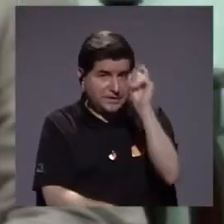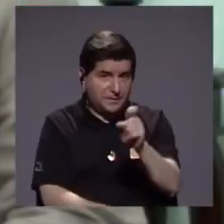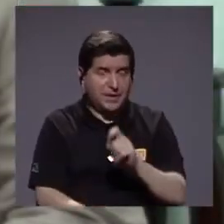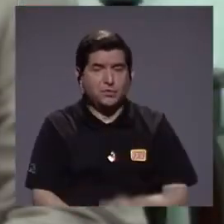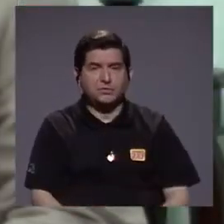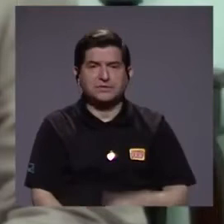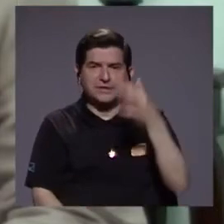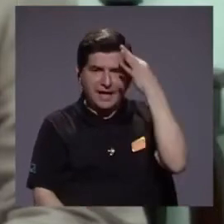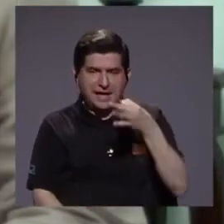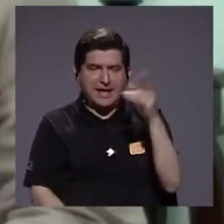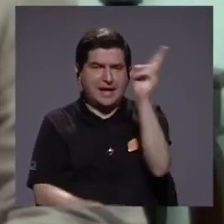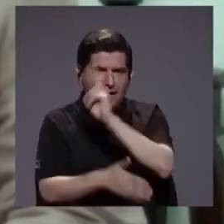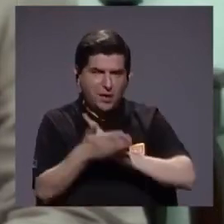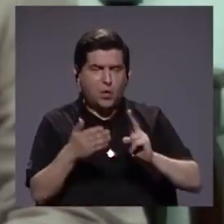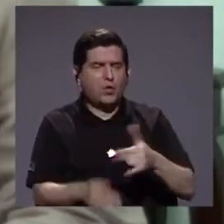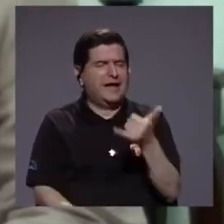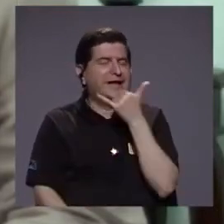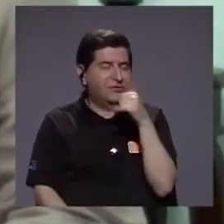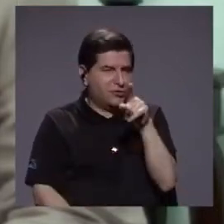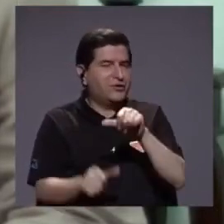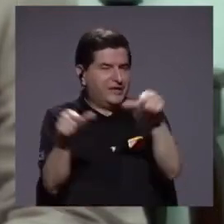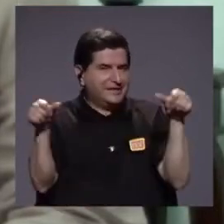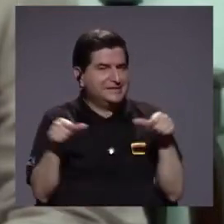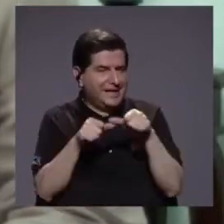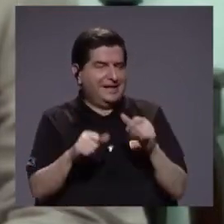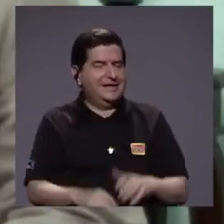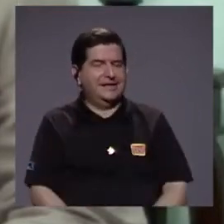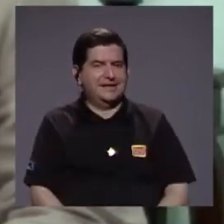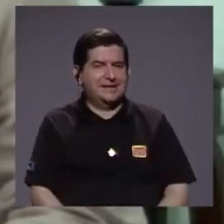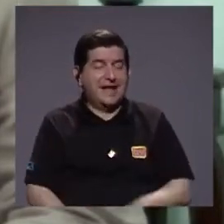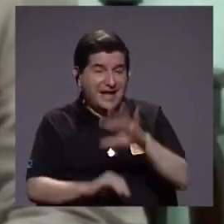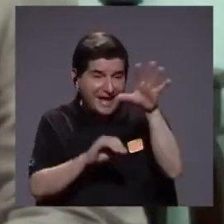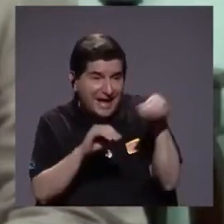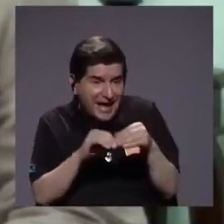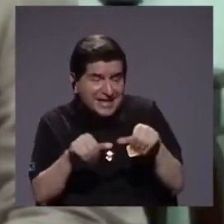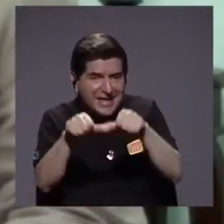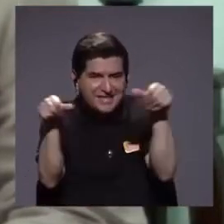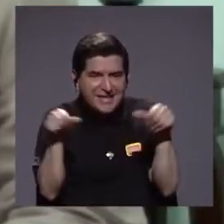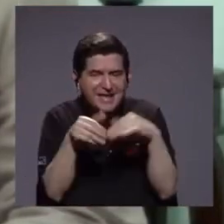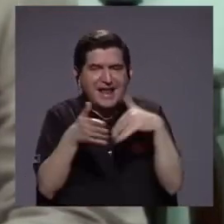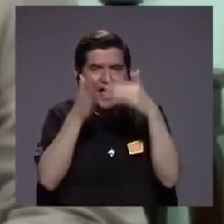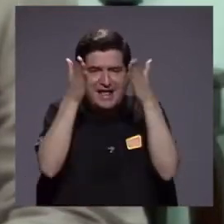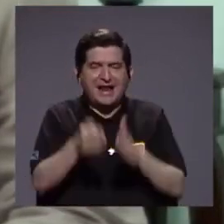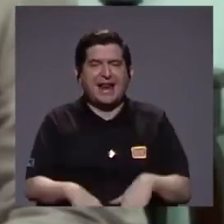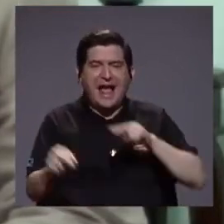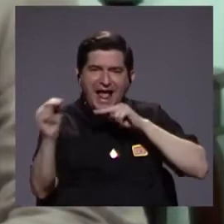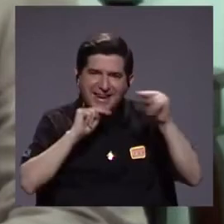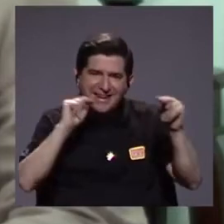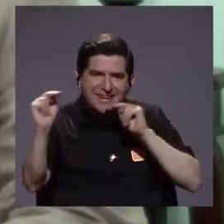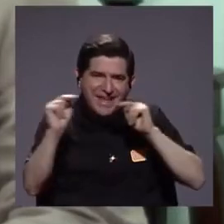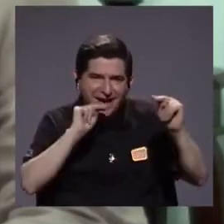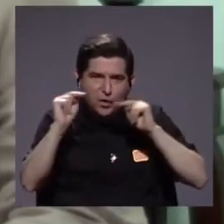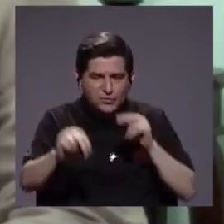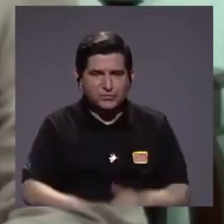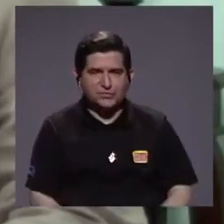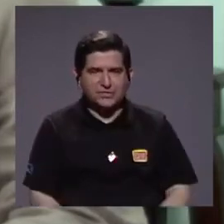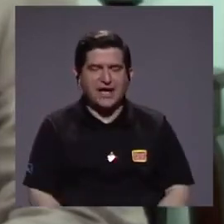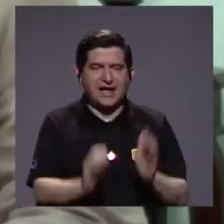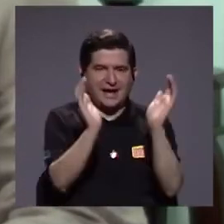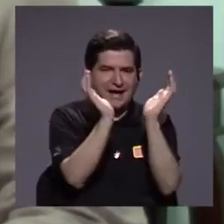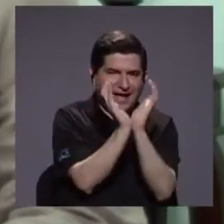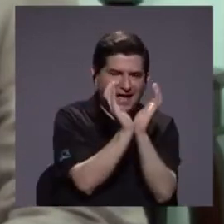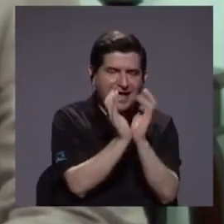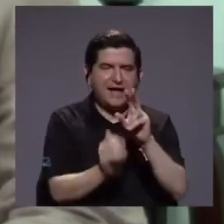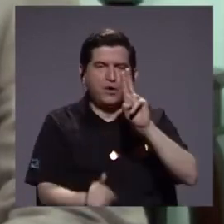pregunta. Creo que la universidad ha fallado en eso. Ha fallado en incorporar al sector estudiantil en la negociación